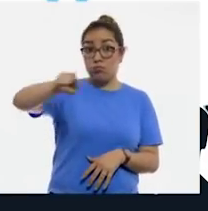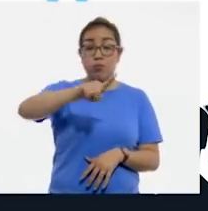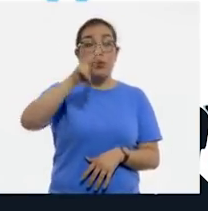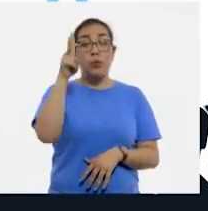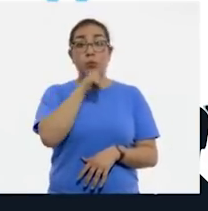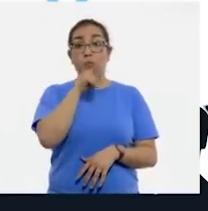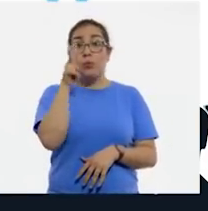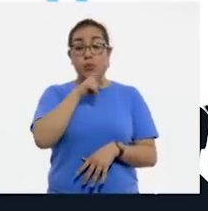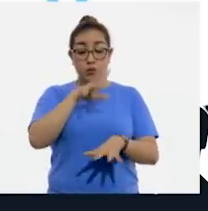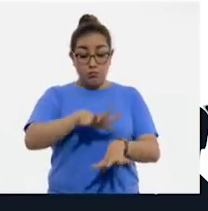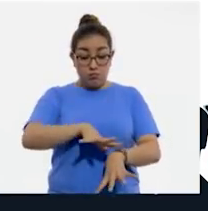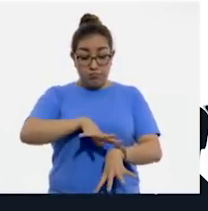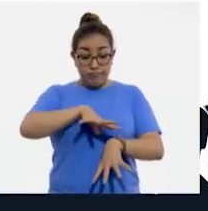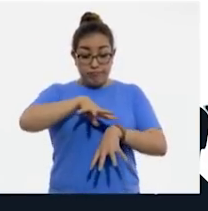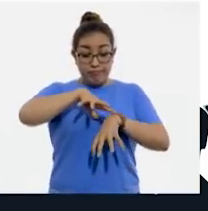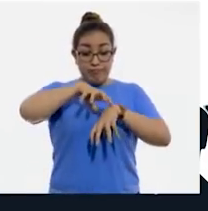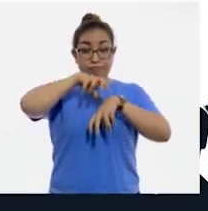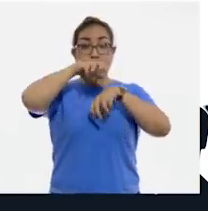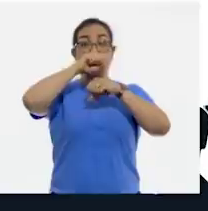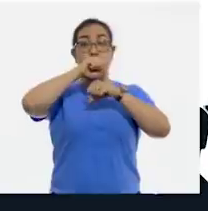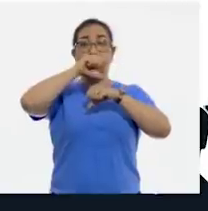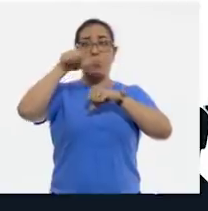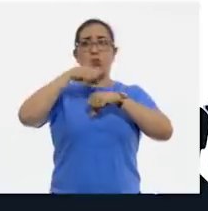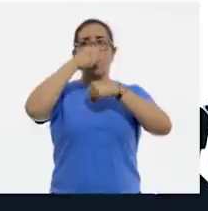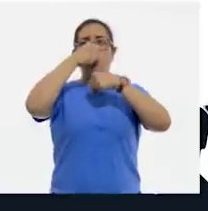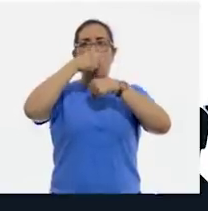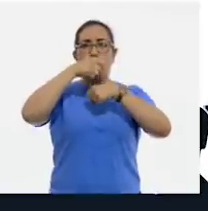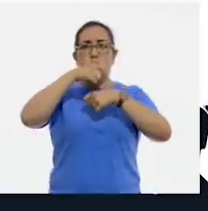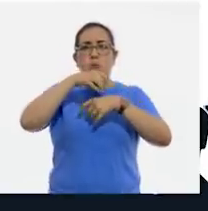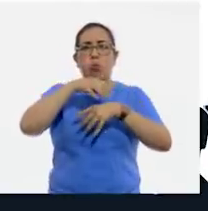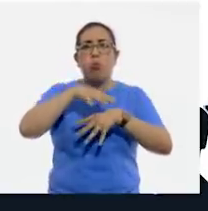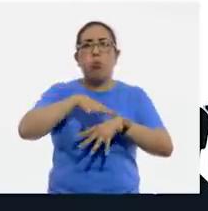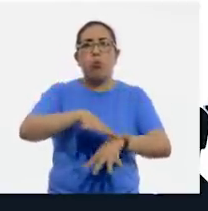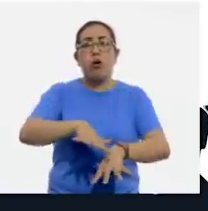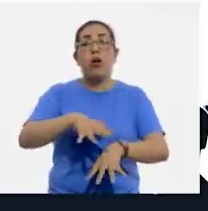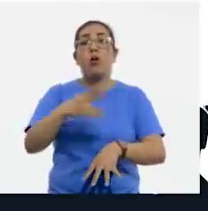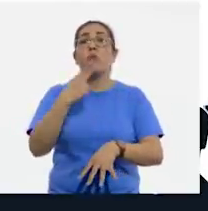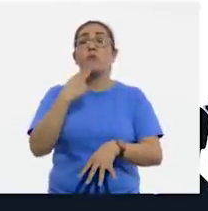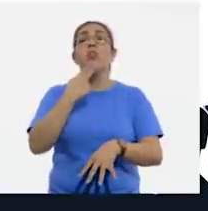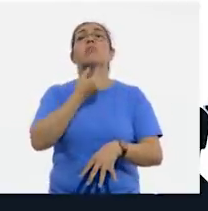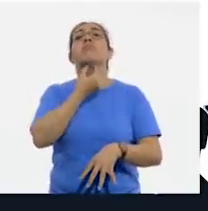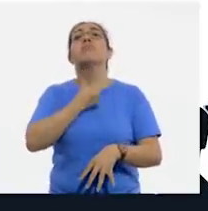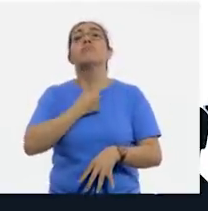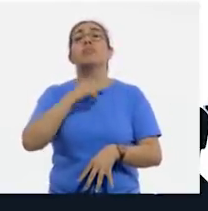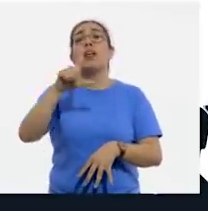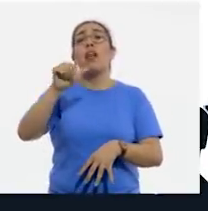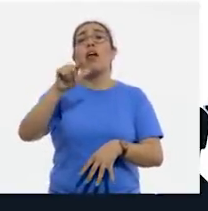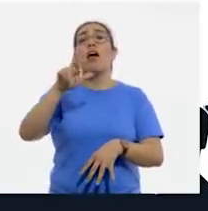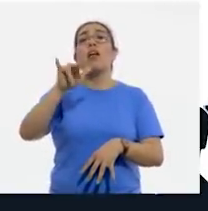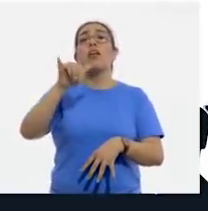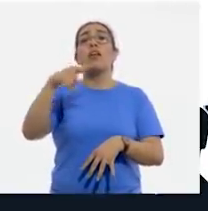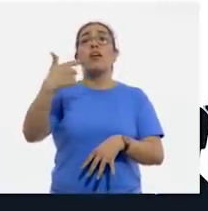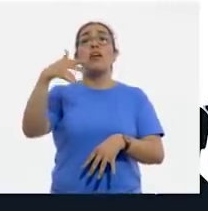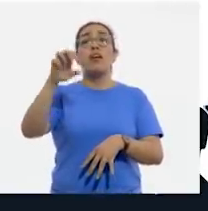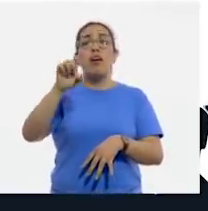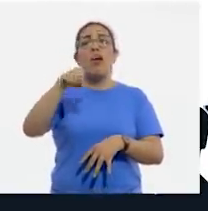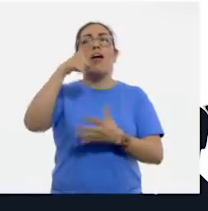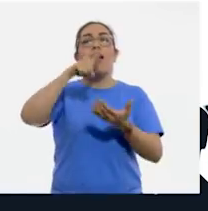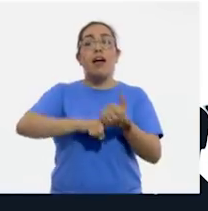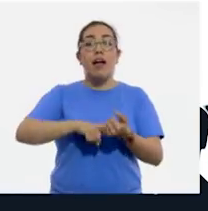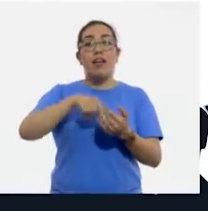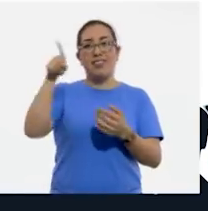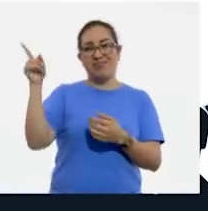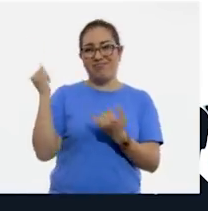a nuestros pulmones, que al expulsarlos pasa por la laringe donde se encuentran las cuerdas vocales.